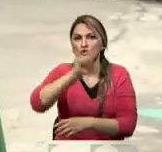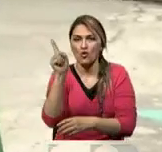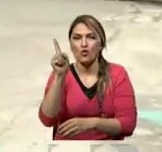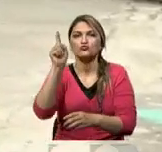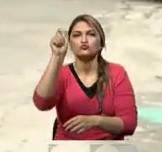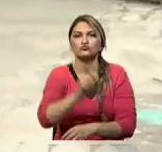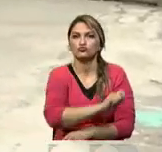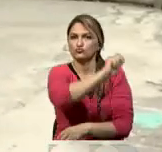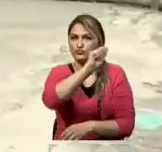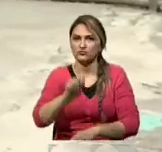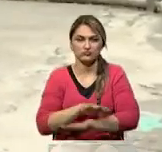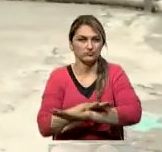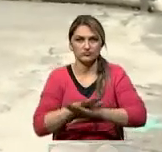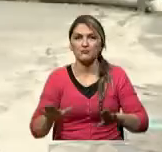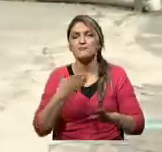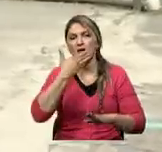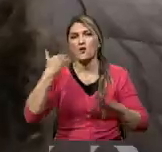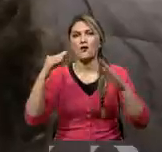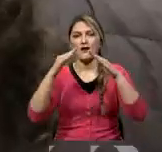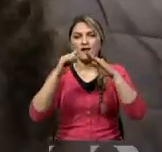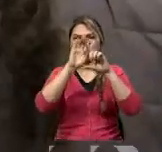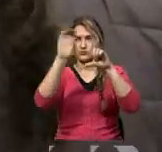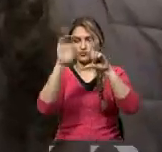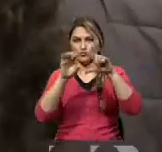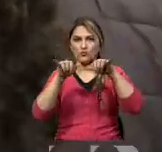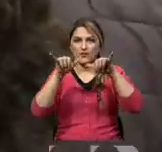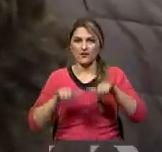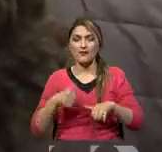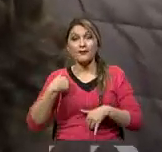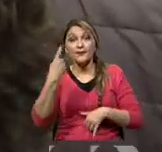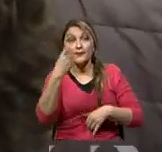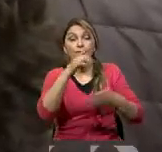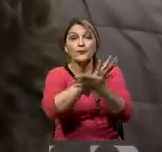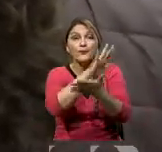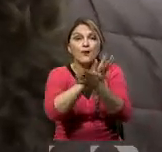con una solución técnica en la infraestructura. En Quito, Stephanie Paz, 24 horas.